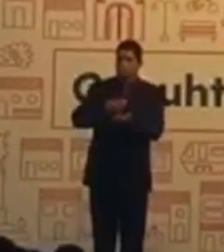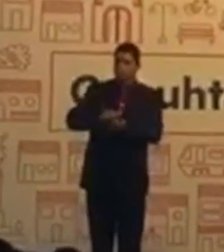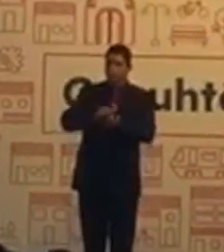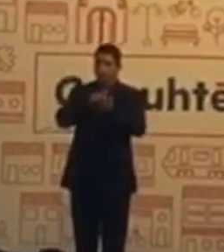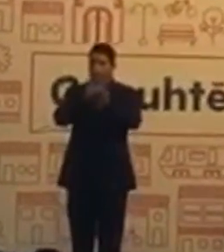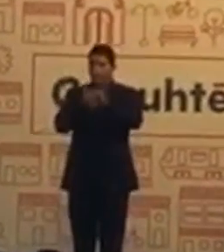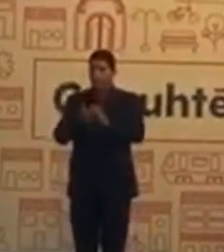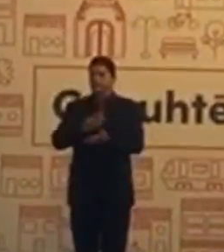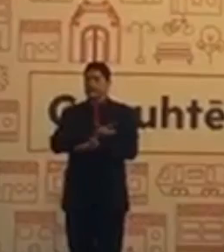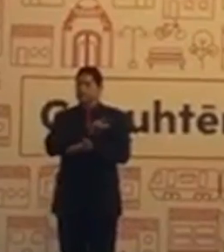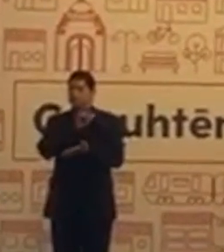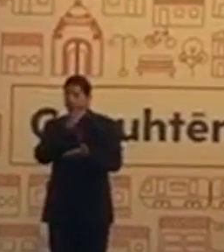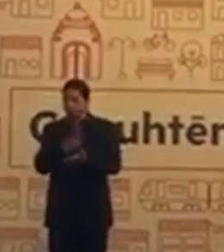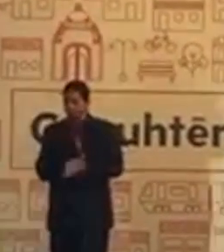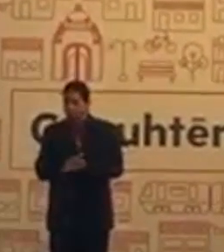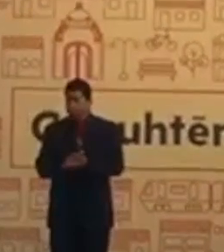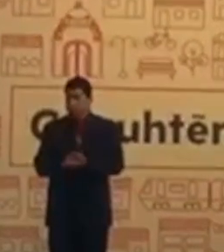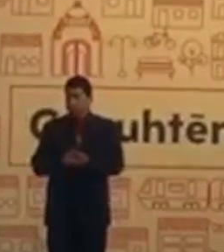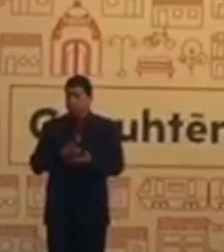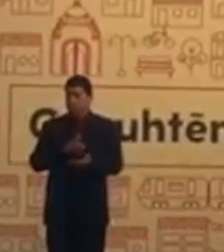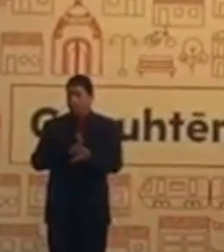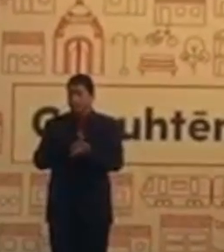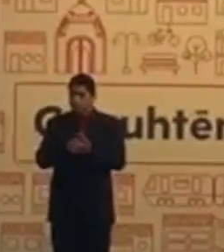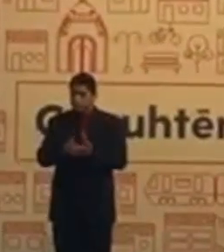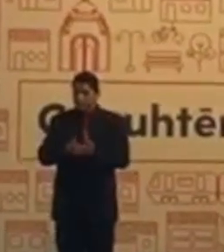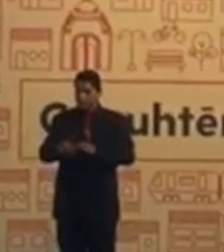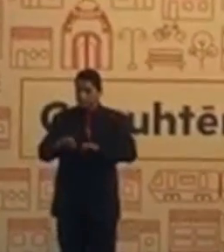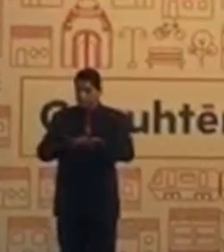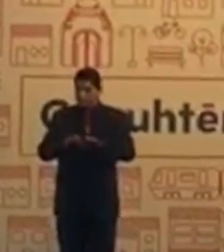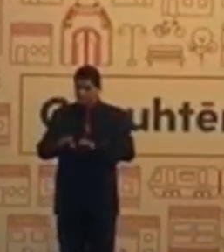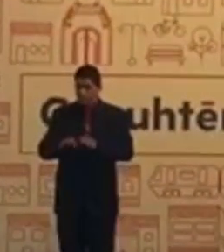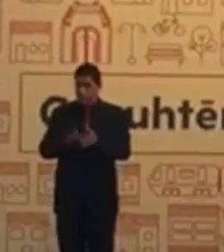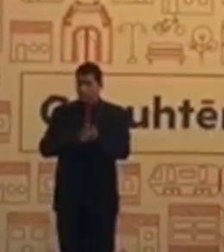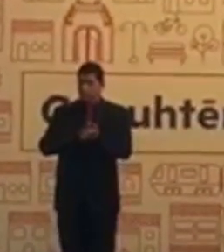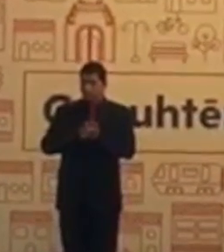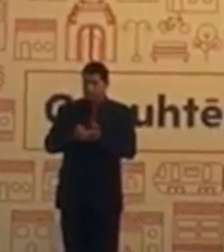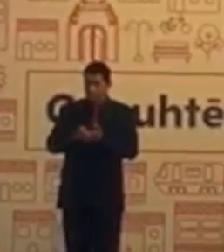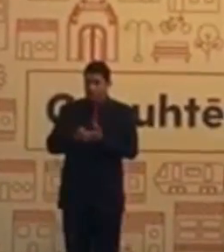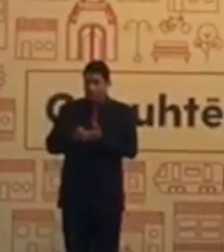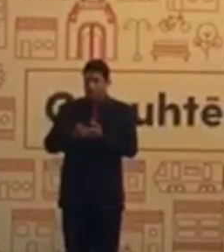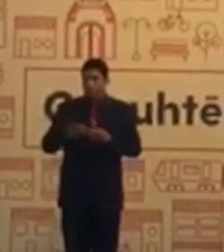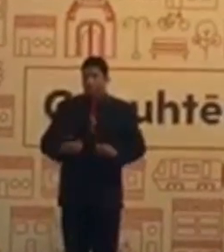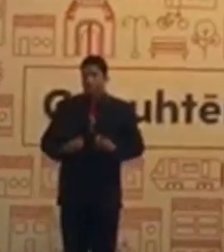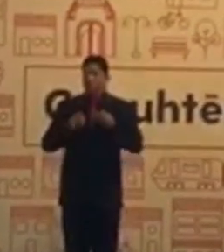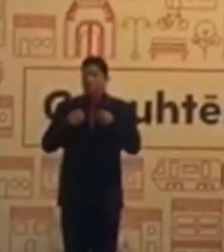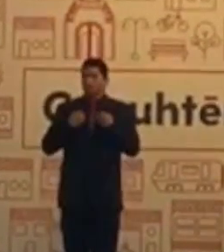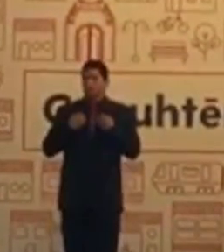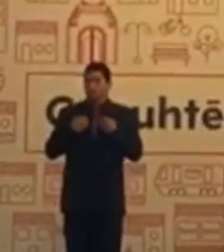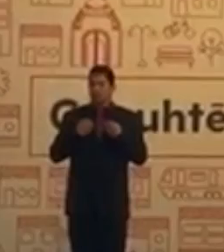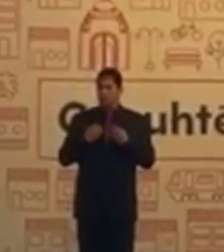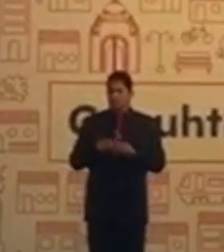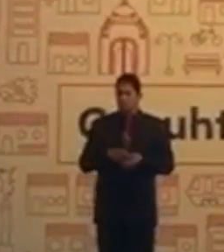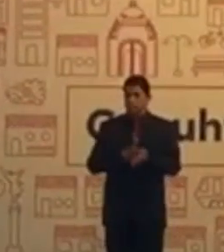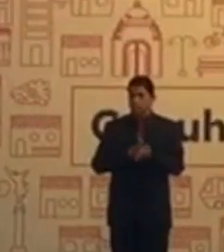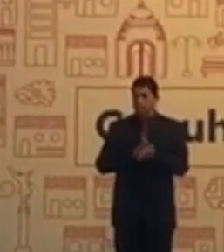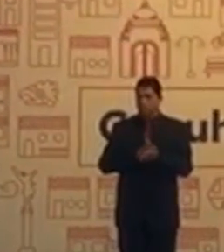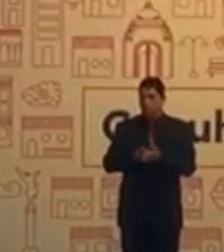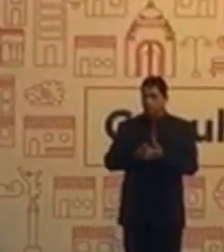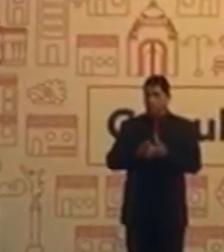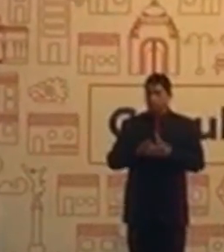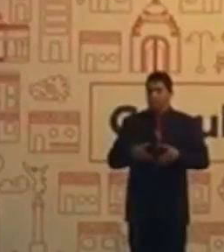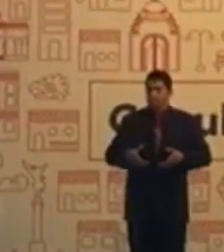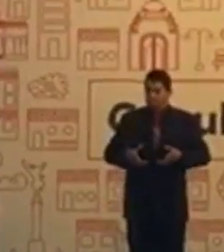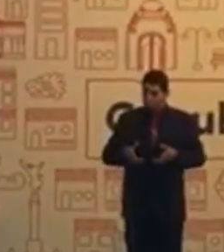Vamos a defender el derecho al trabajo y a su vez el derecho a la vía pública. Por lo tanto, vamos a apostarle